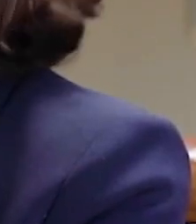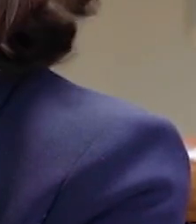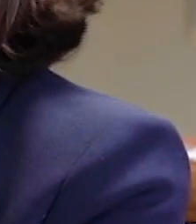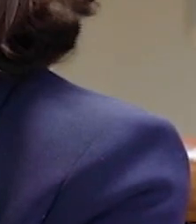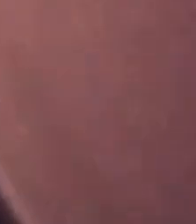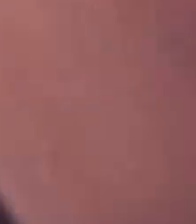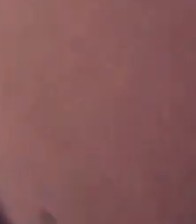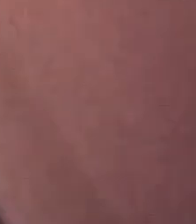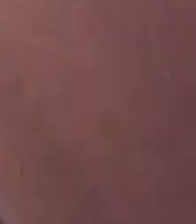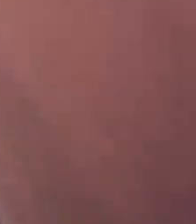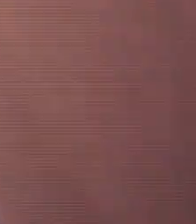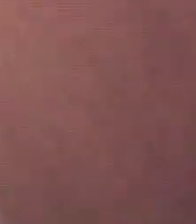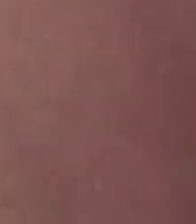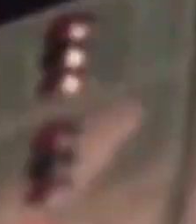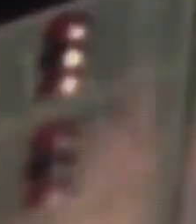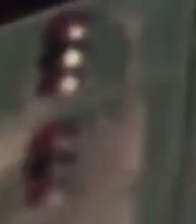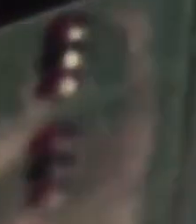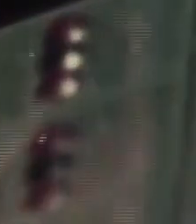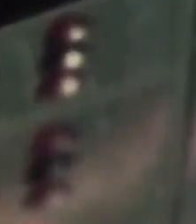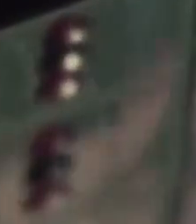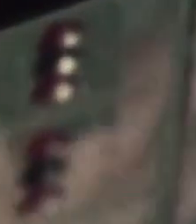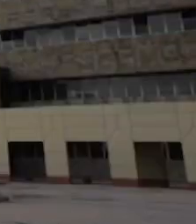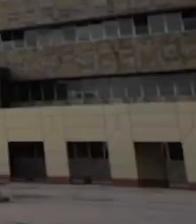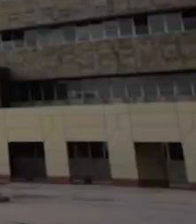decisiones avancen.